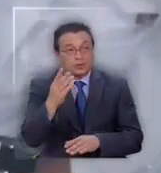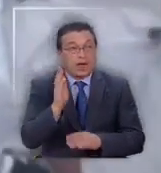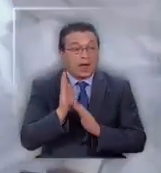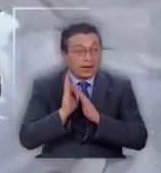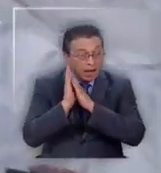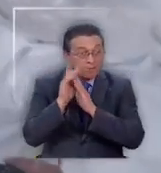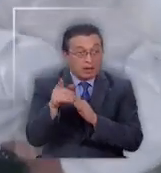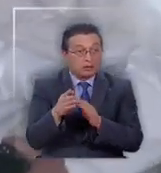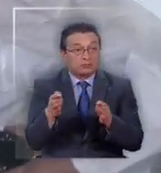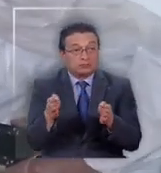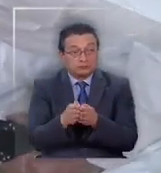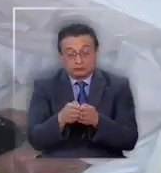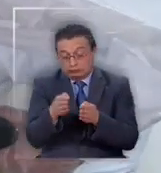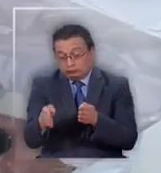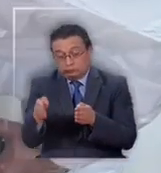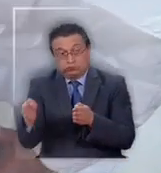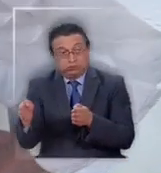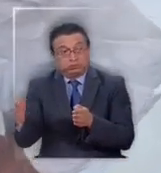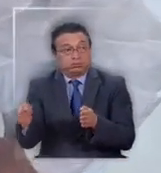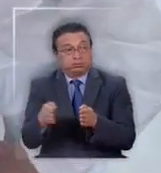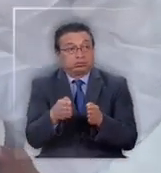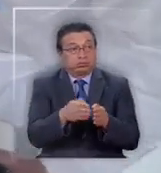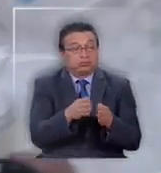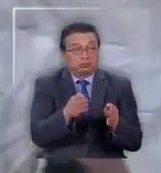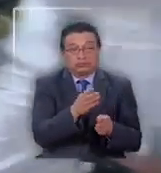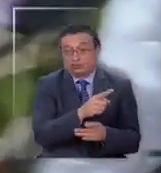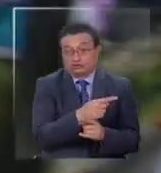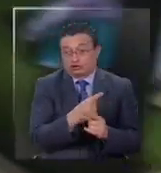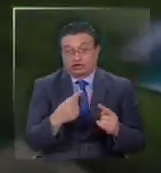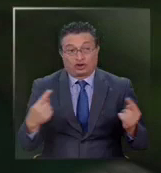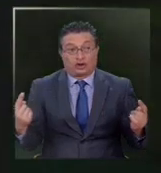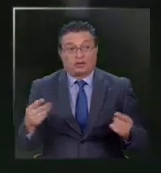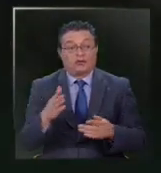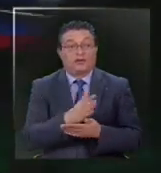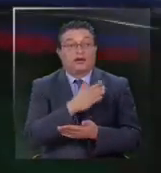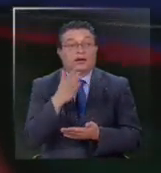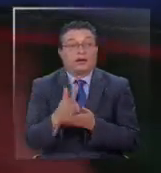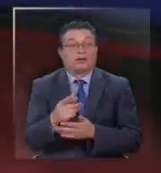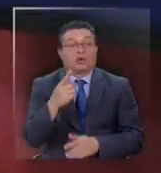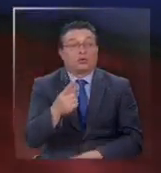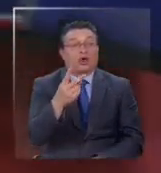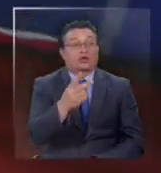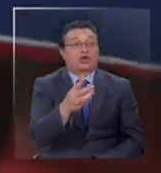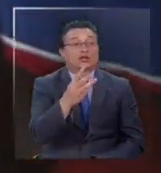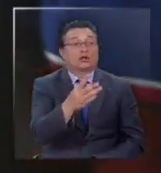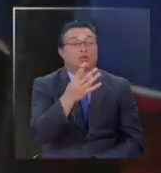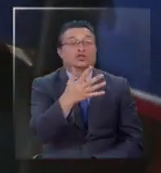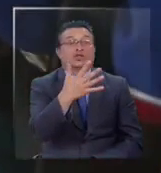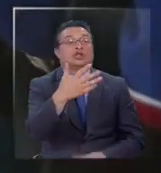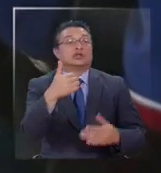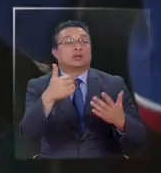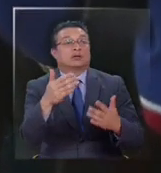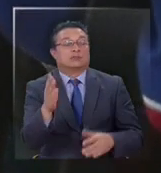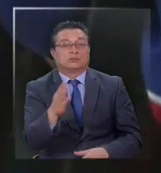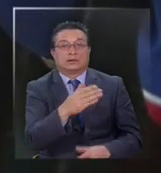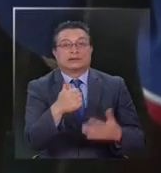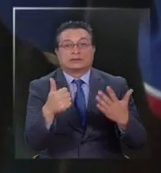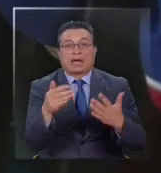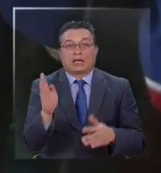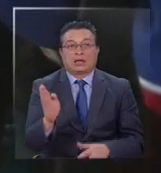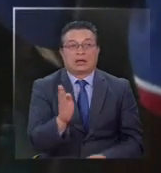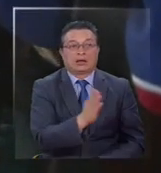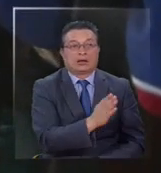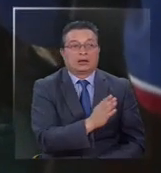cama está pegada tras la otra y así sucesivamente hasta tener una, dos, tres, cuatro, cinco, seis, una fila de 6